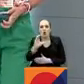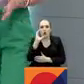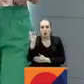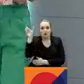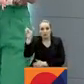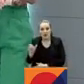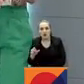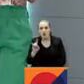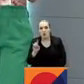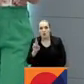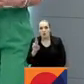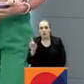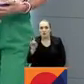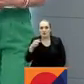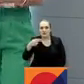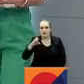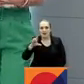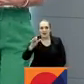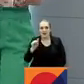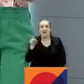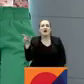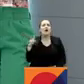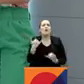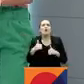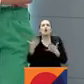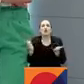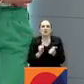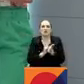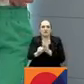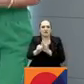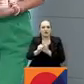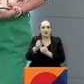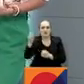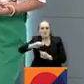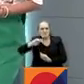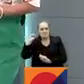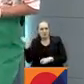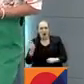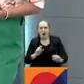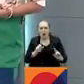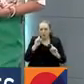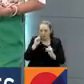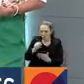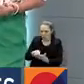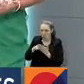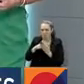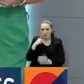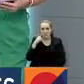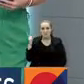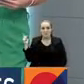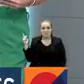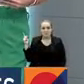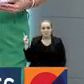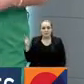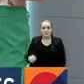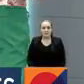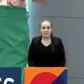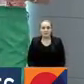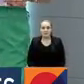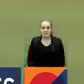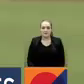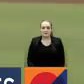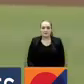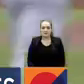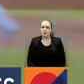en el juego de su equipo, los Yankees de Nueva York, ante los Azulejos de Toronto. Vámonos con las imágenes. Pese a la actuación, que de